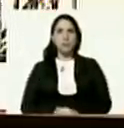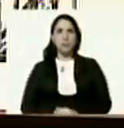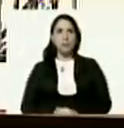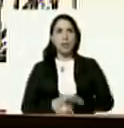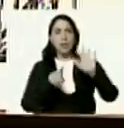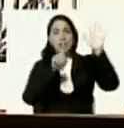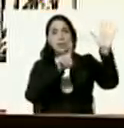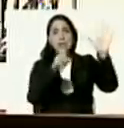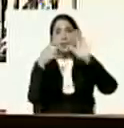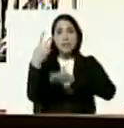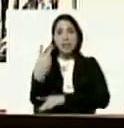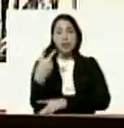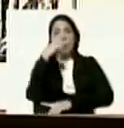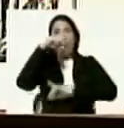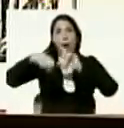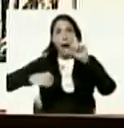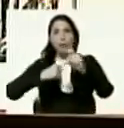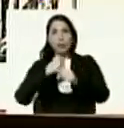62 años